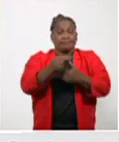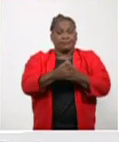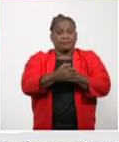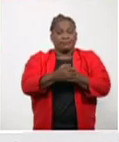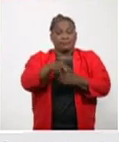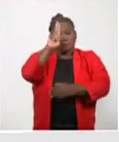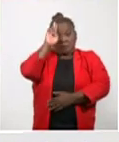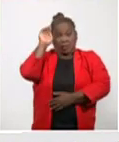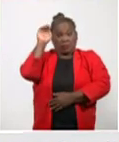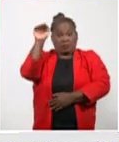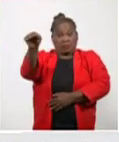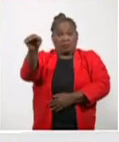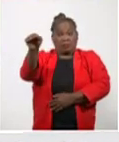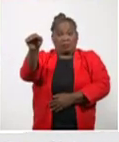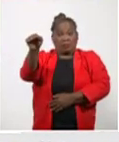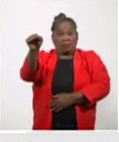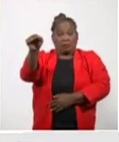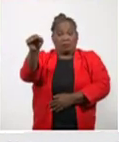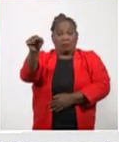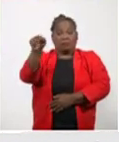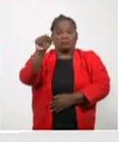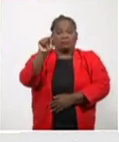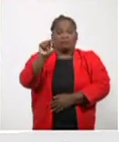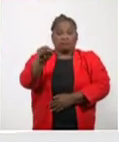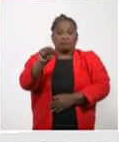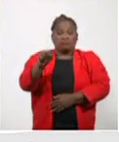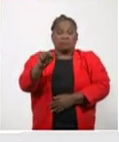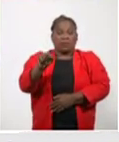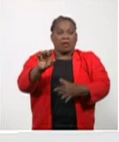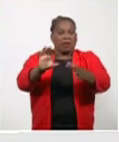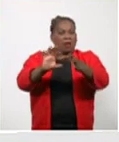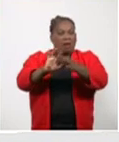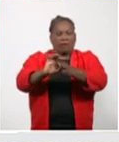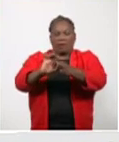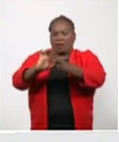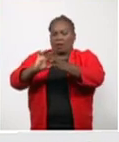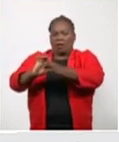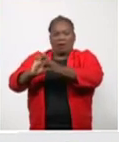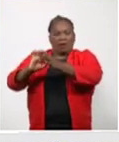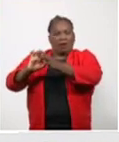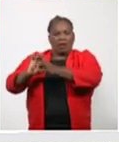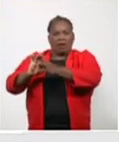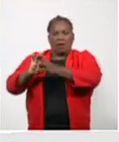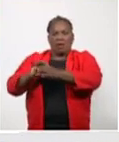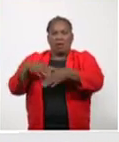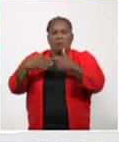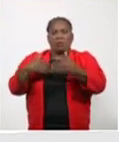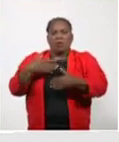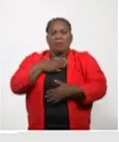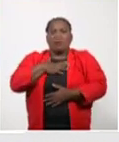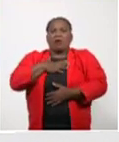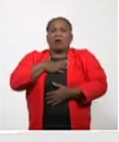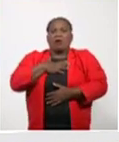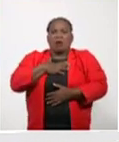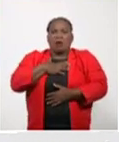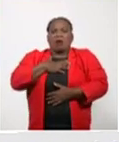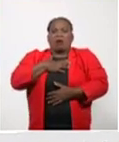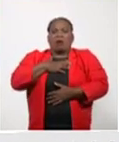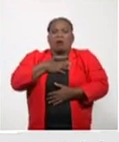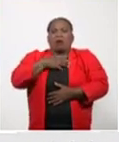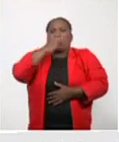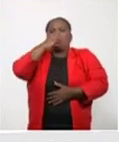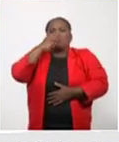ingresó, su cuadro clínico fue empeorando, el distrés respiratorio, fue necesario intubarla